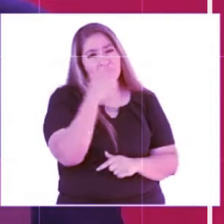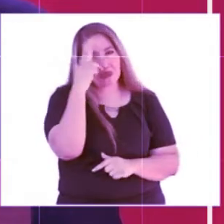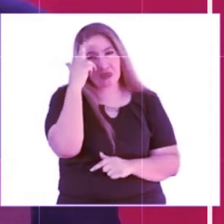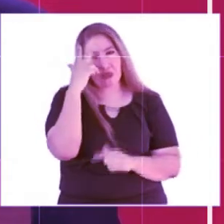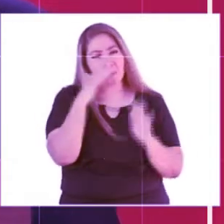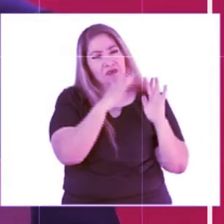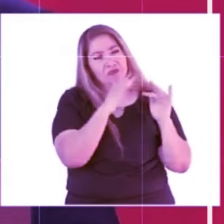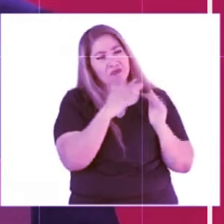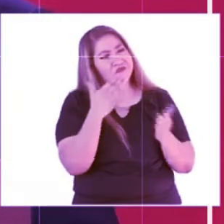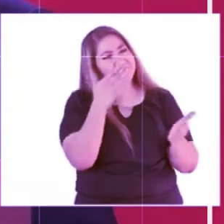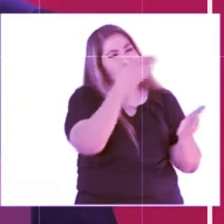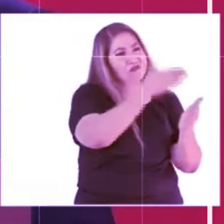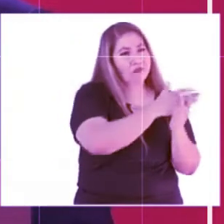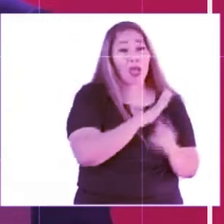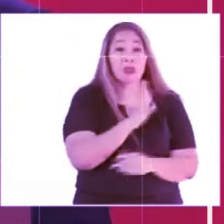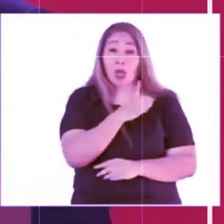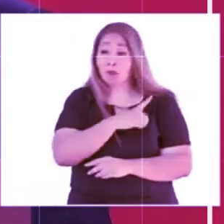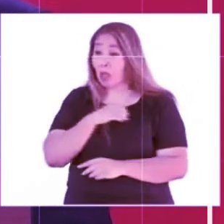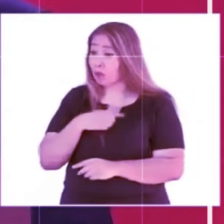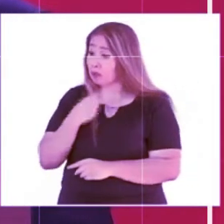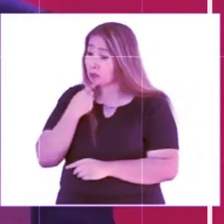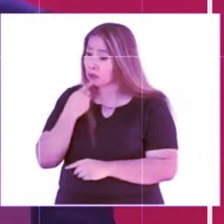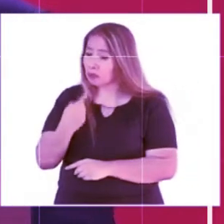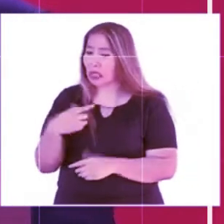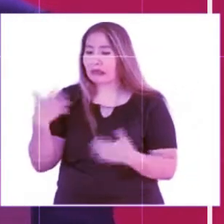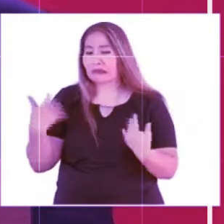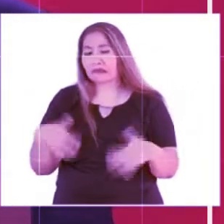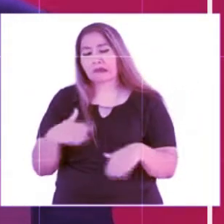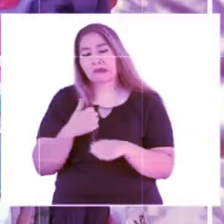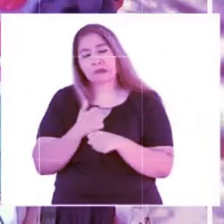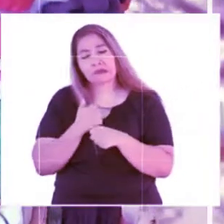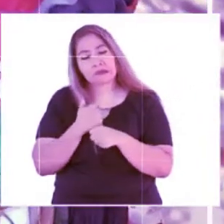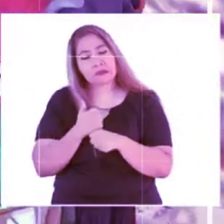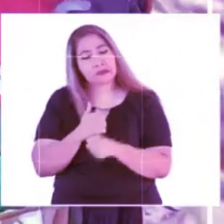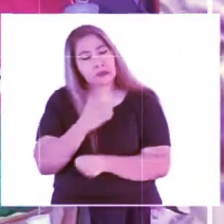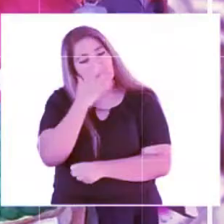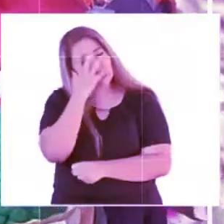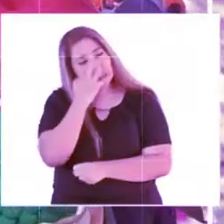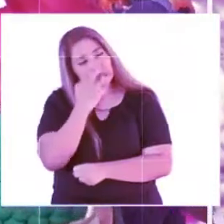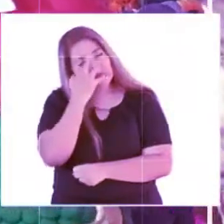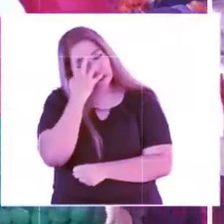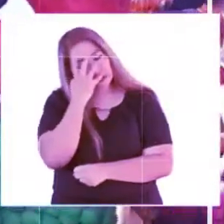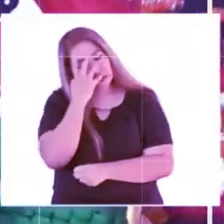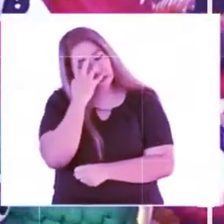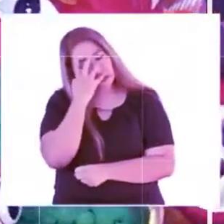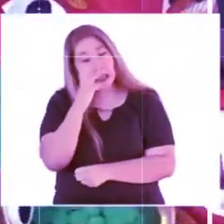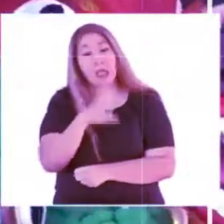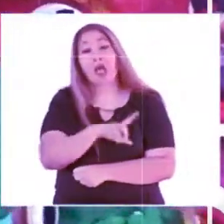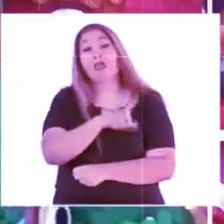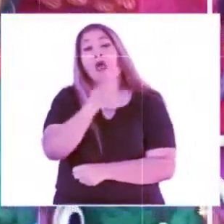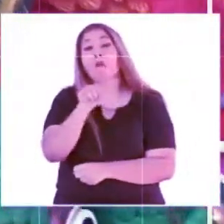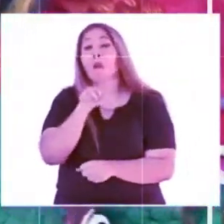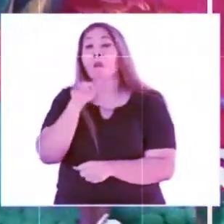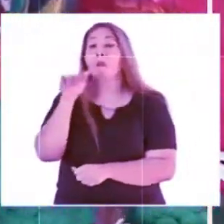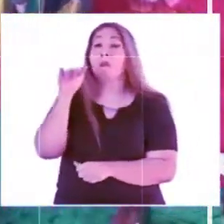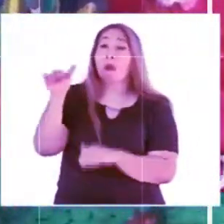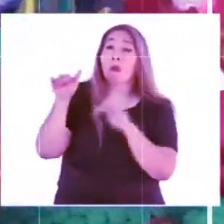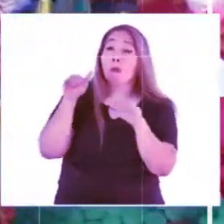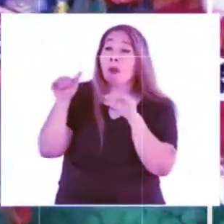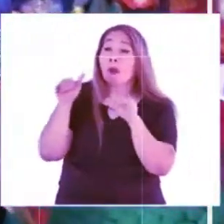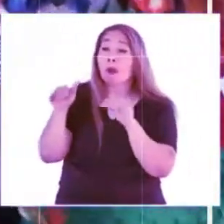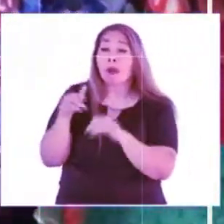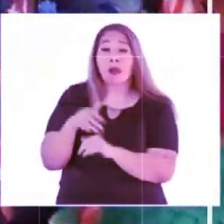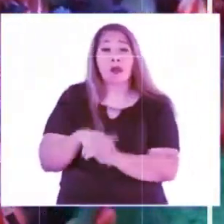Díaz. También debo decir, con pesar, con tristeza, que luego del llamado